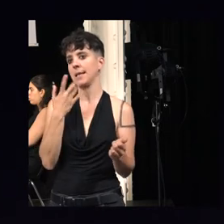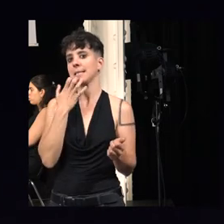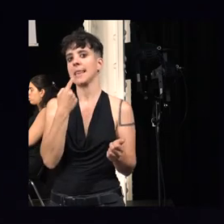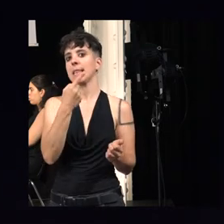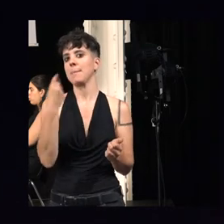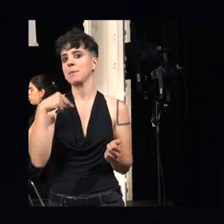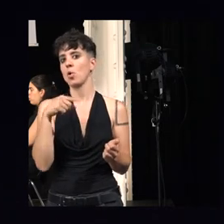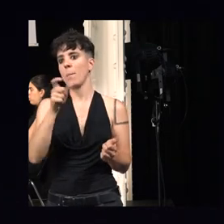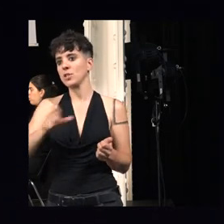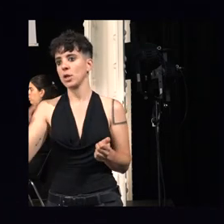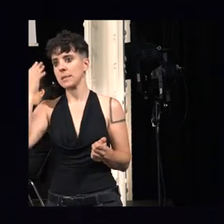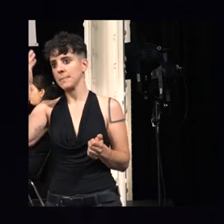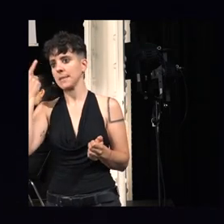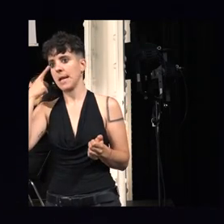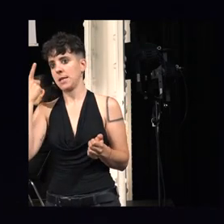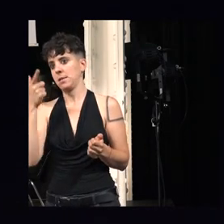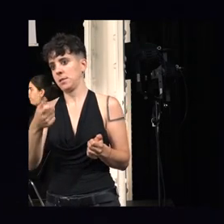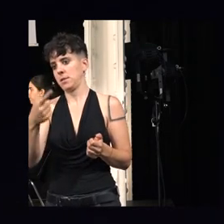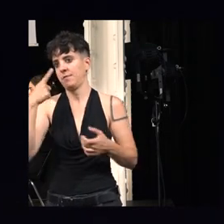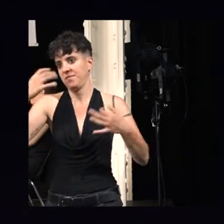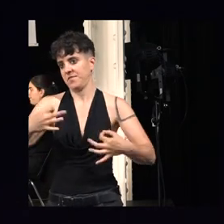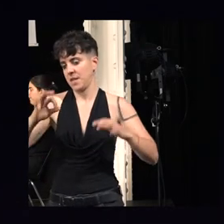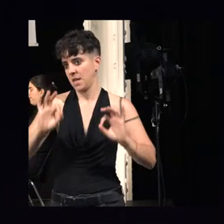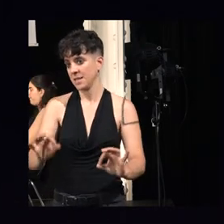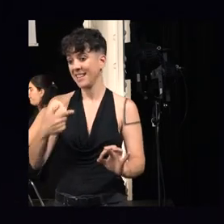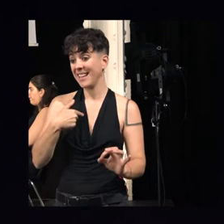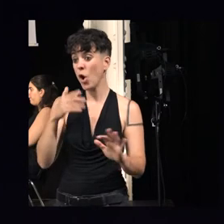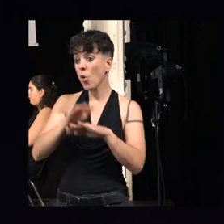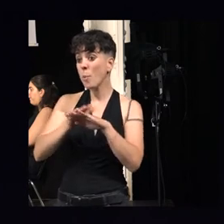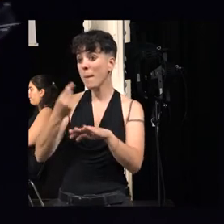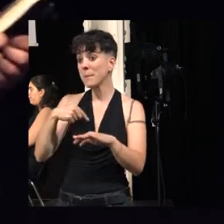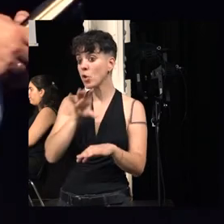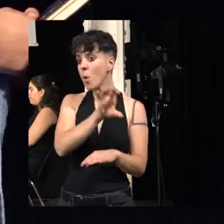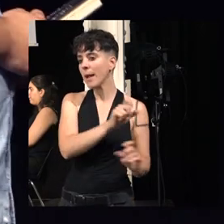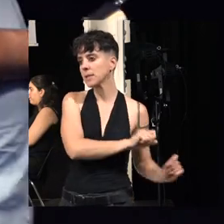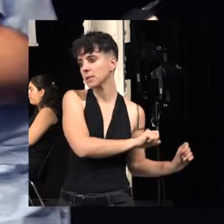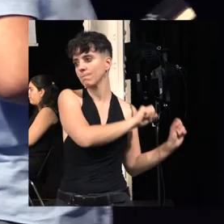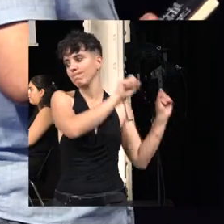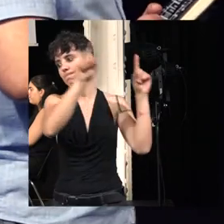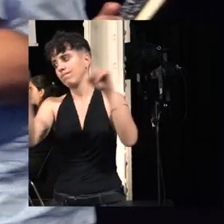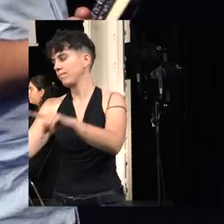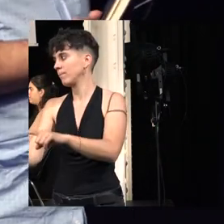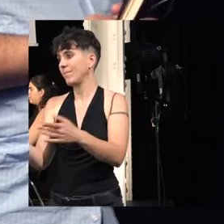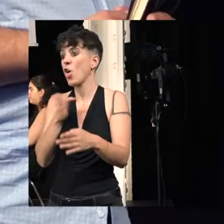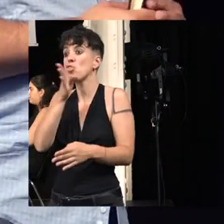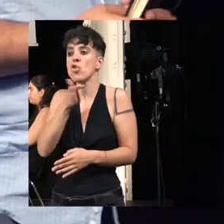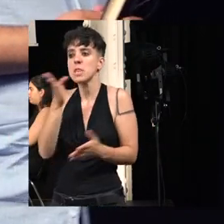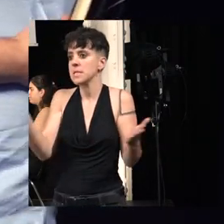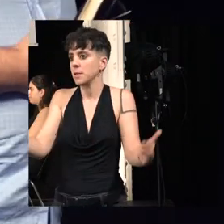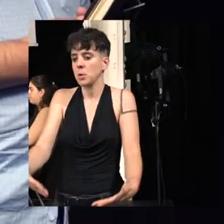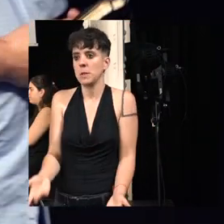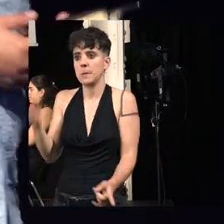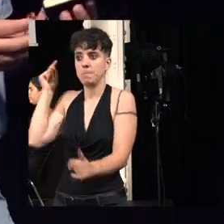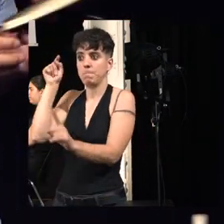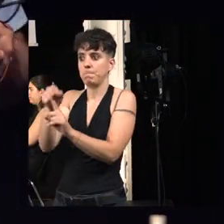eso. Eso me hace salir del país, sin dirección. Yo cogí unas vacaciones para